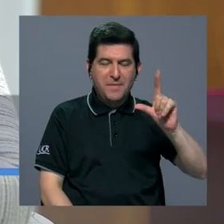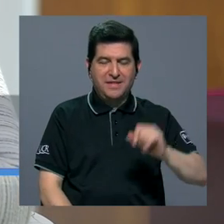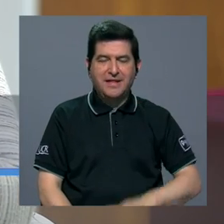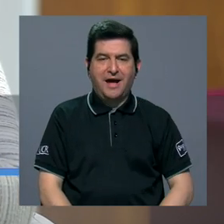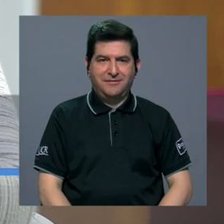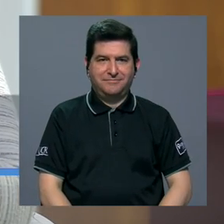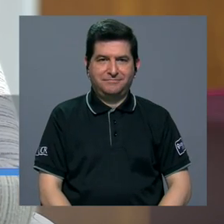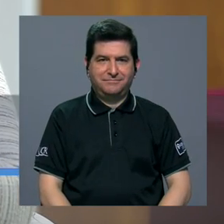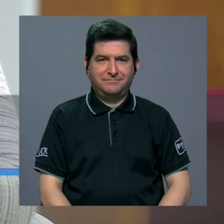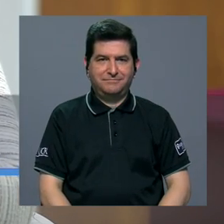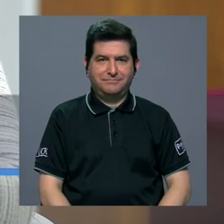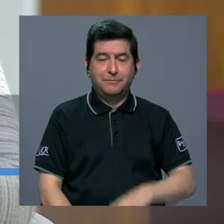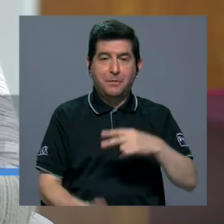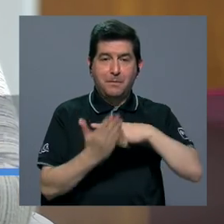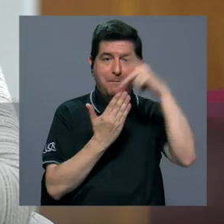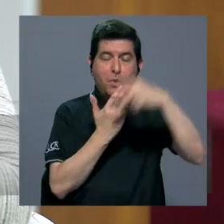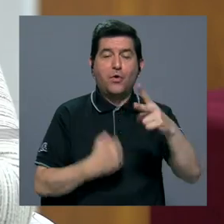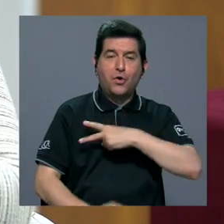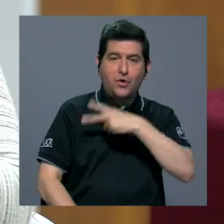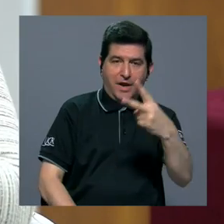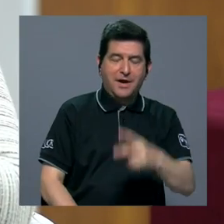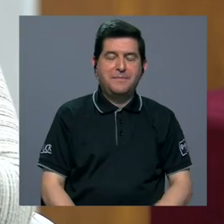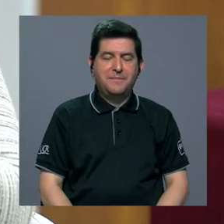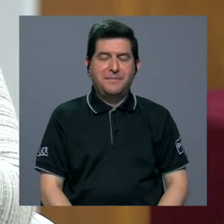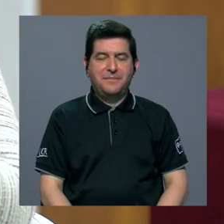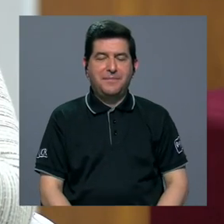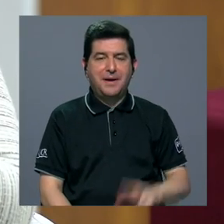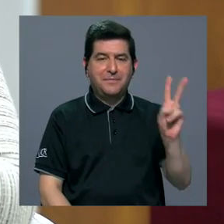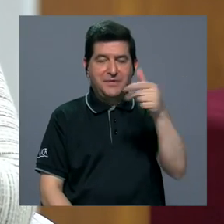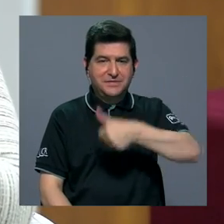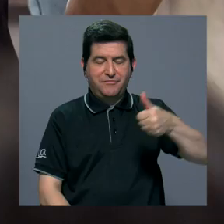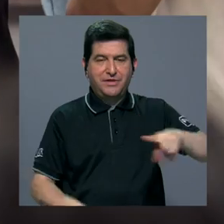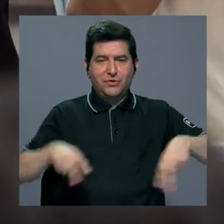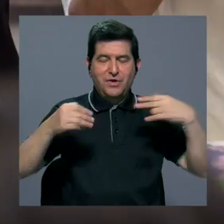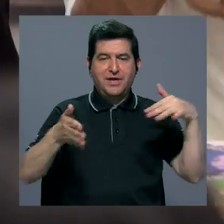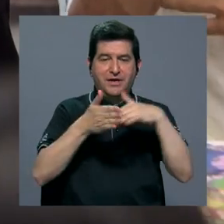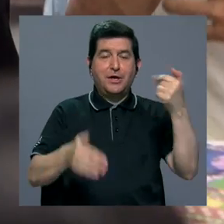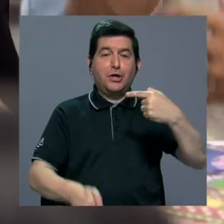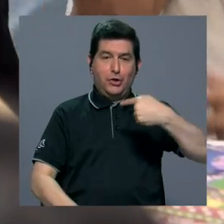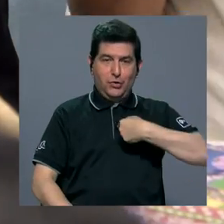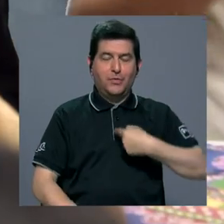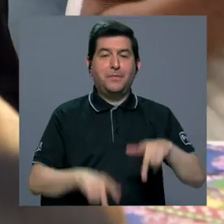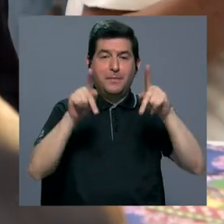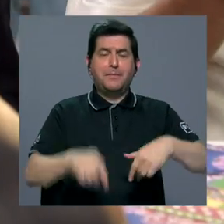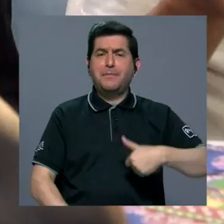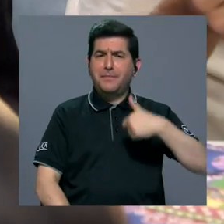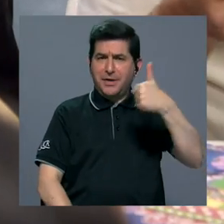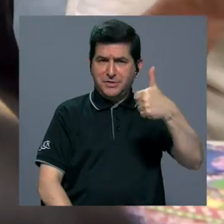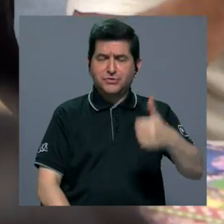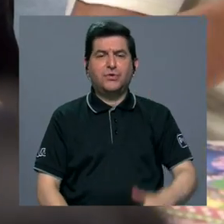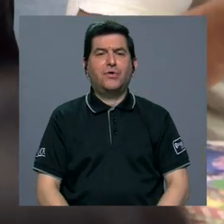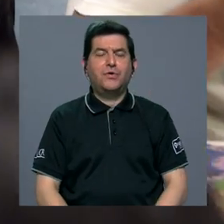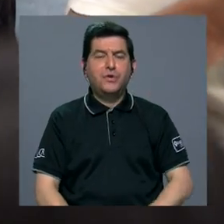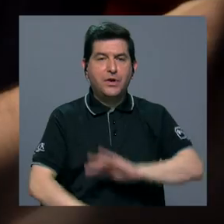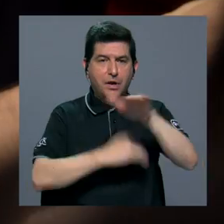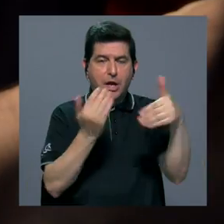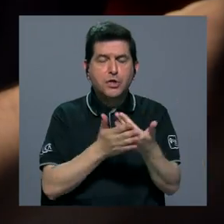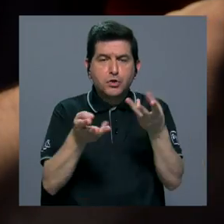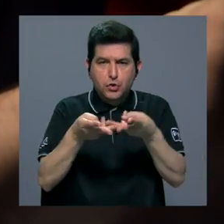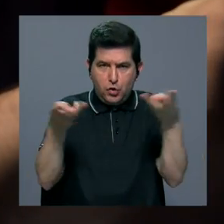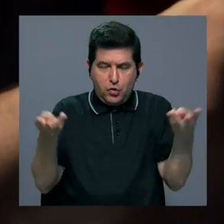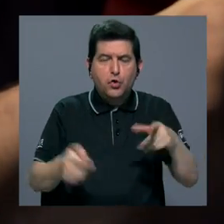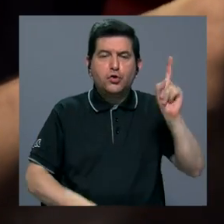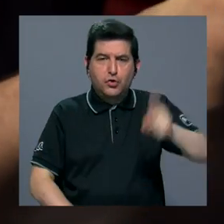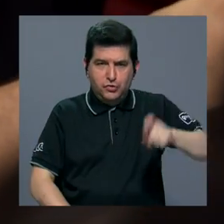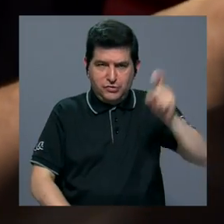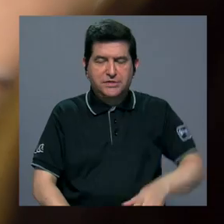Lupita del programa de voluntariado de la Vicerrectoría de Vida Estudiantil y yo. La persona ganadora recibirá todos los